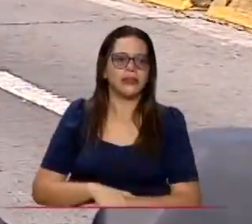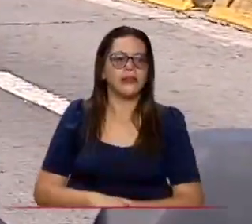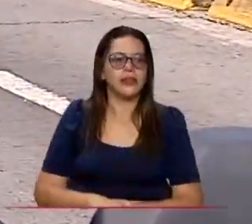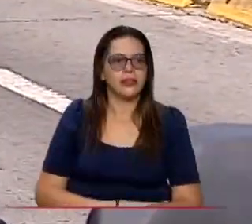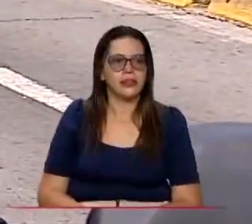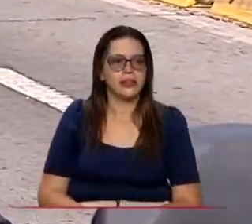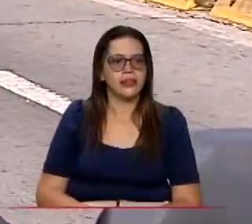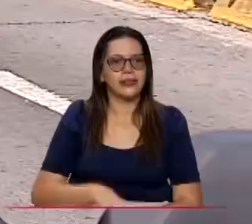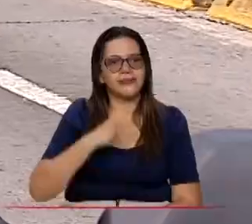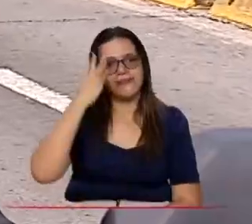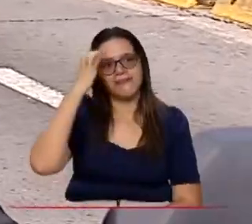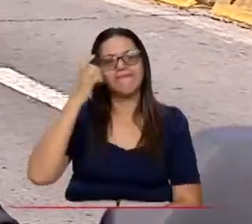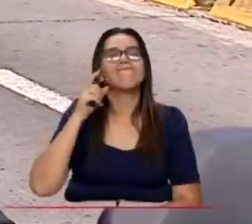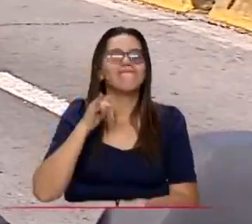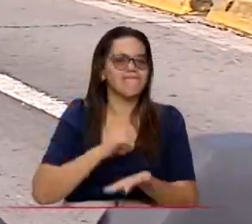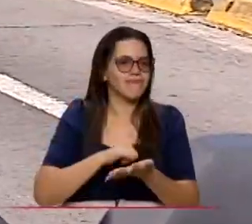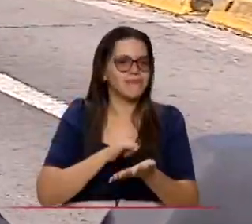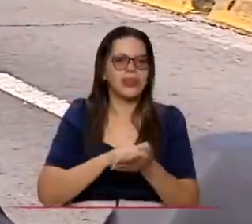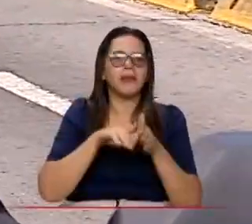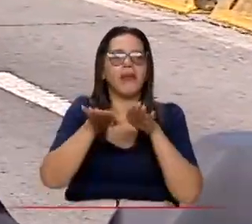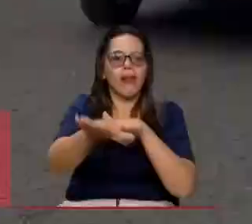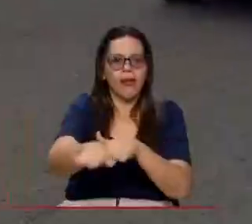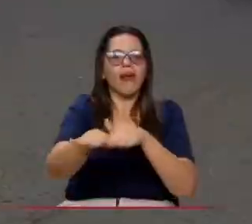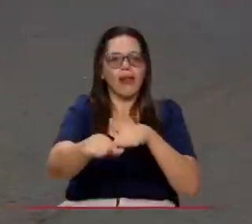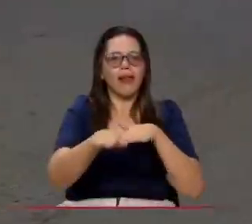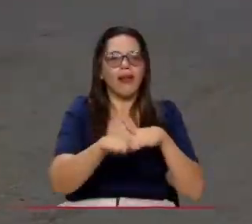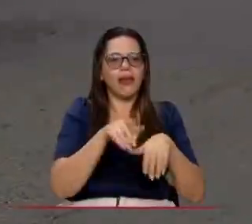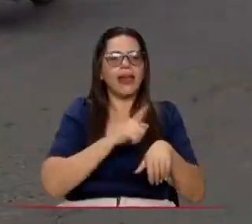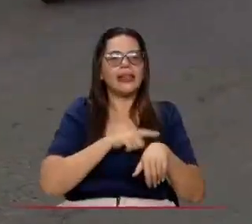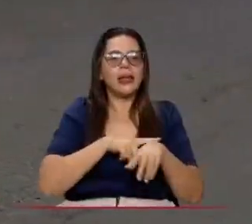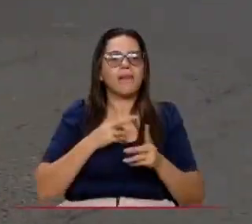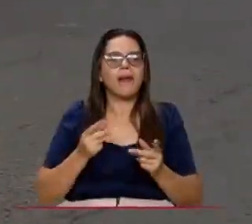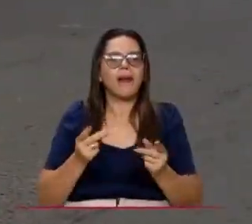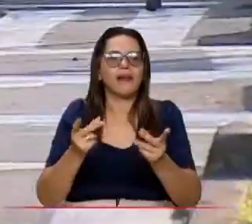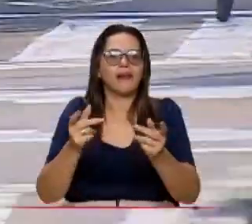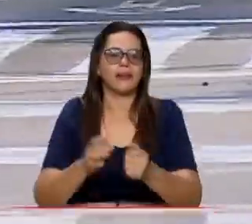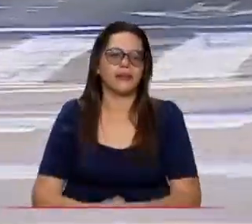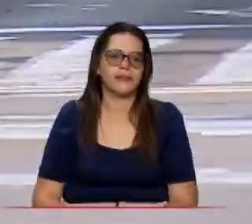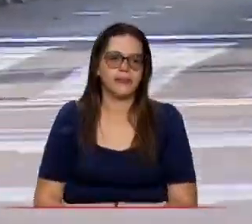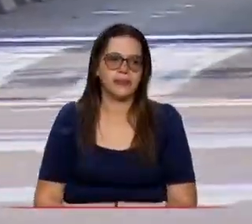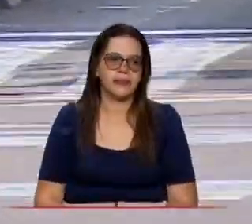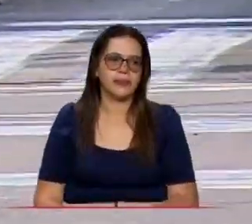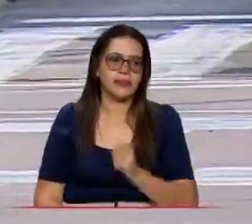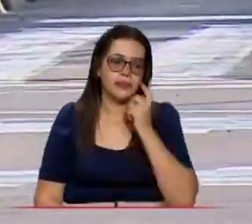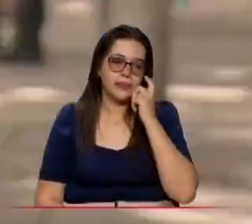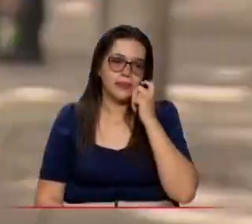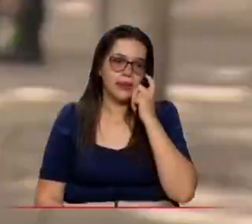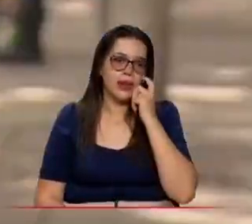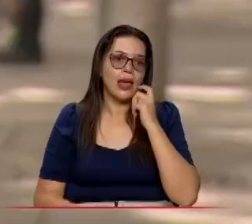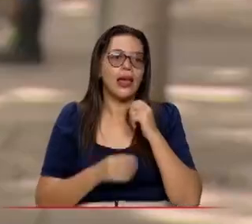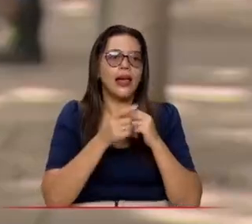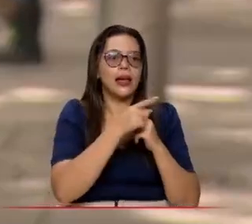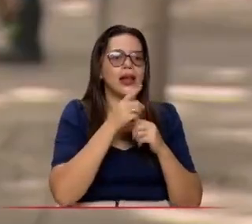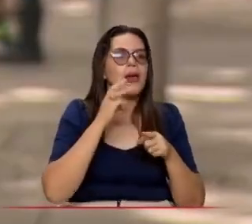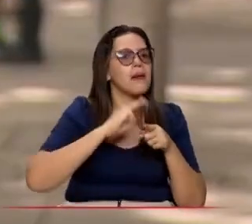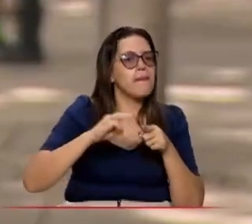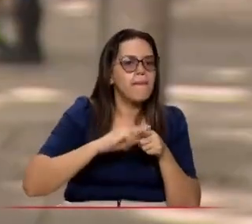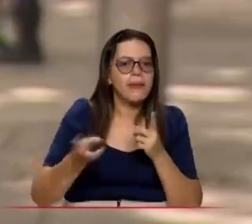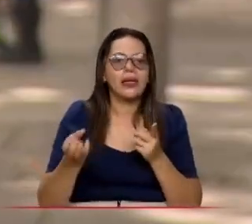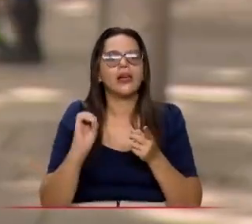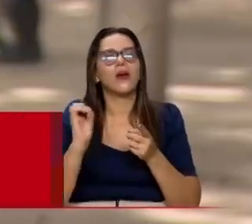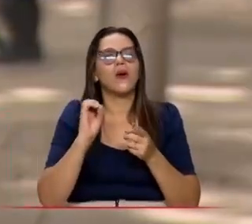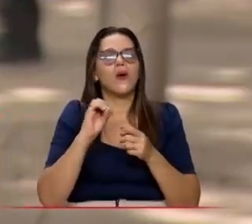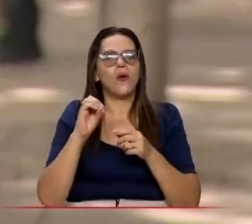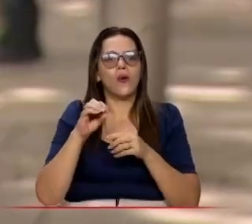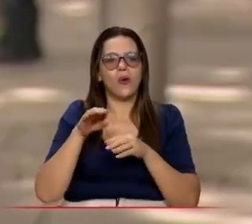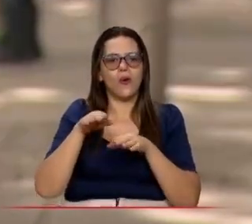qué? Por eso mismo, porque uno siempre va diáfano. Para irrespetar las normas de tránsito, todo mundo tiene una excusa. Para invadir el carril del MIO, para parquearse en un